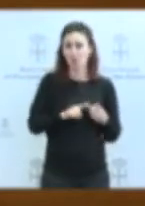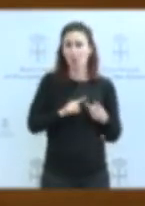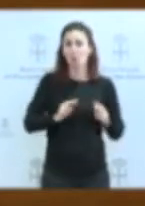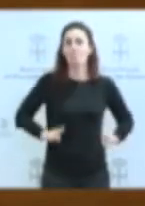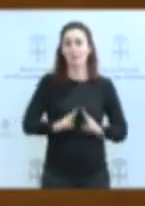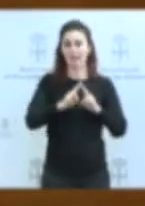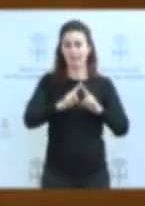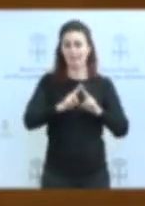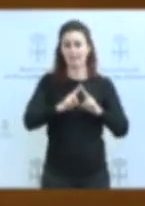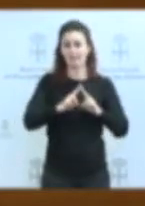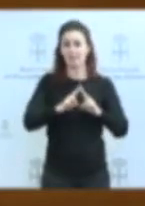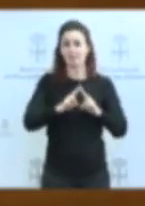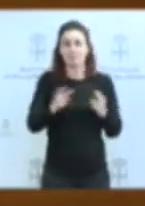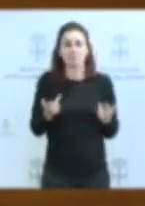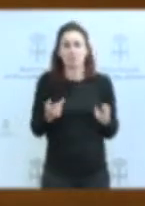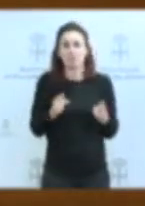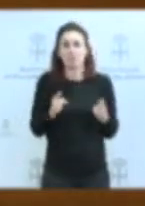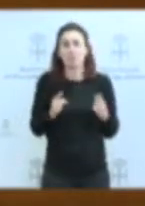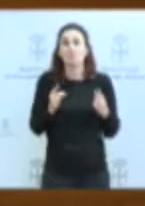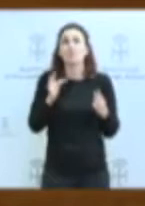Frankfurt? Le pregunto por esto.